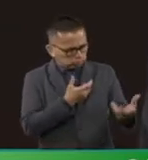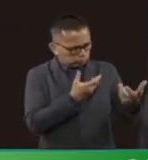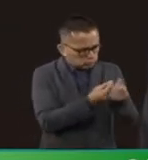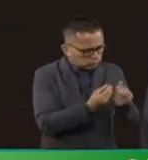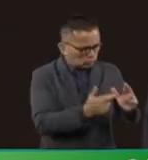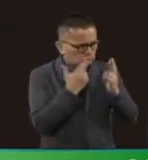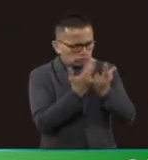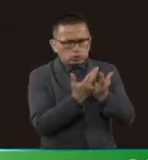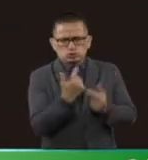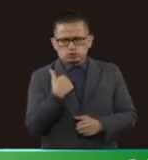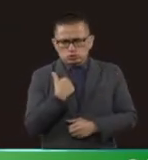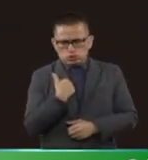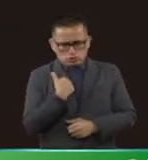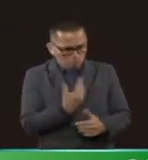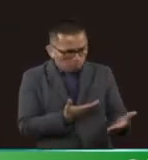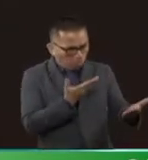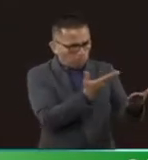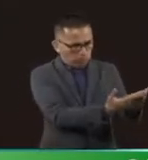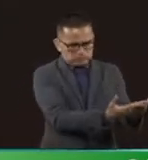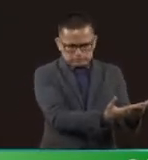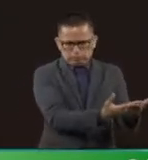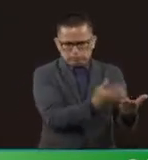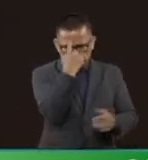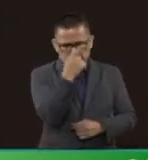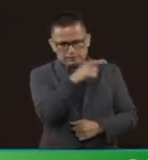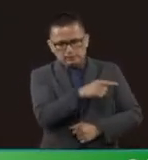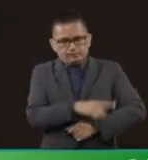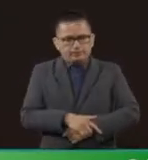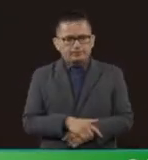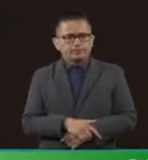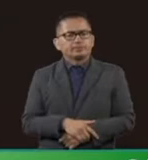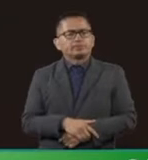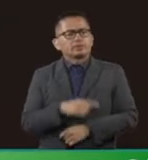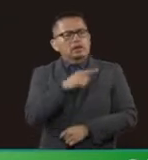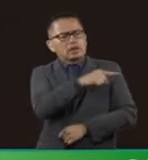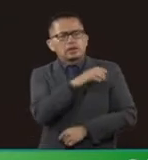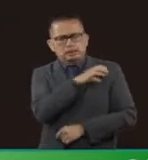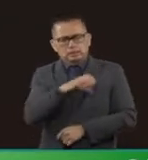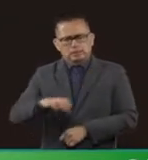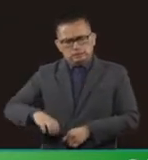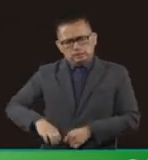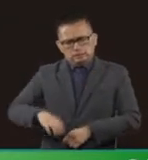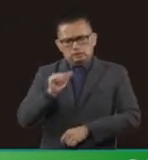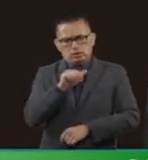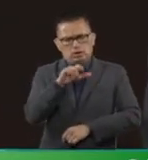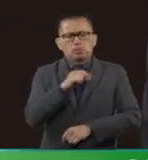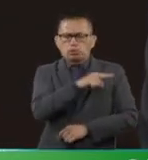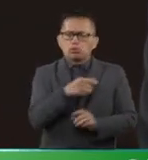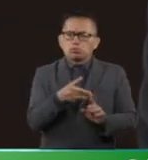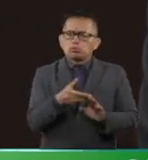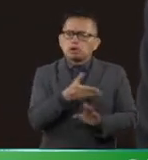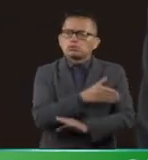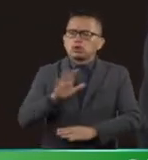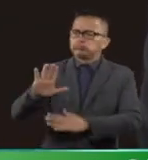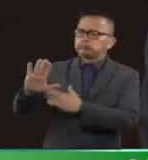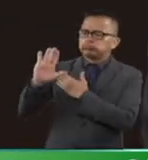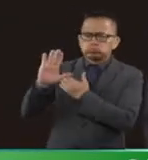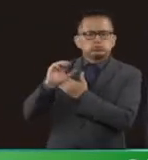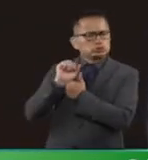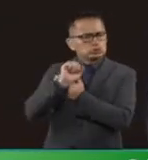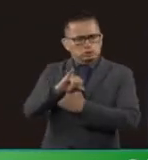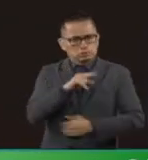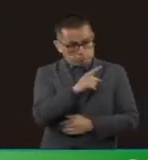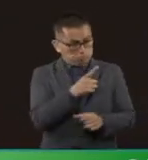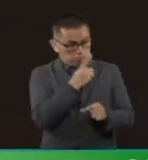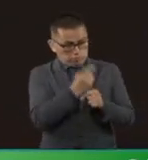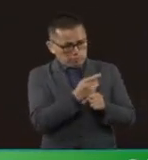planteamiento. El candidato López Obrador se comprometió en privado